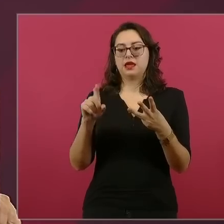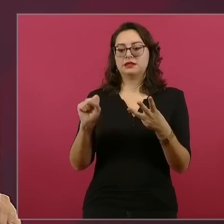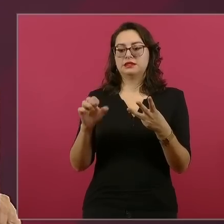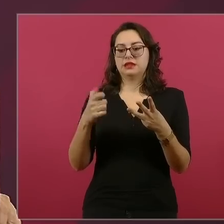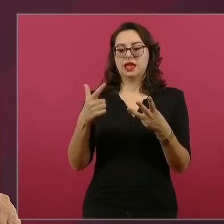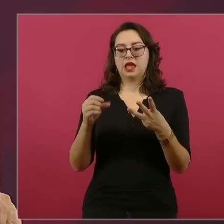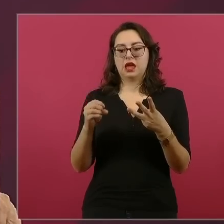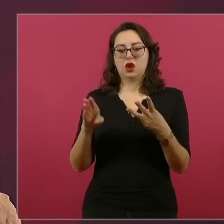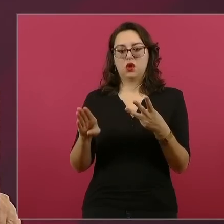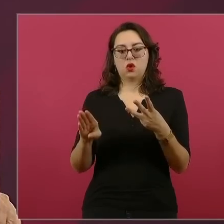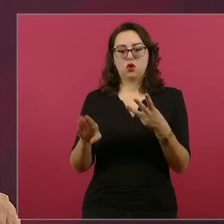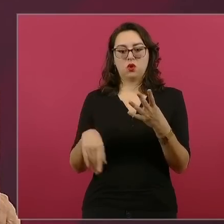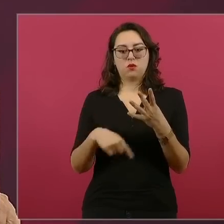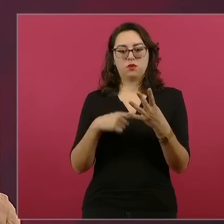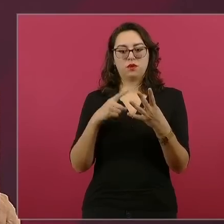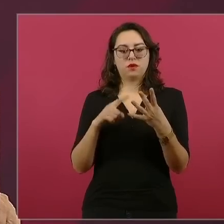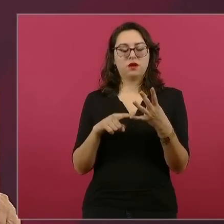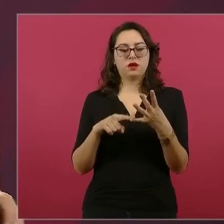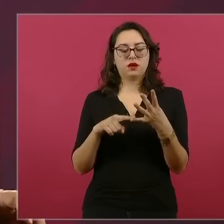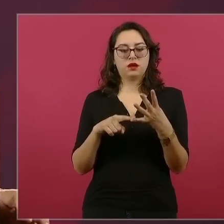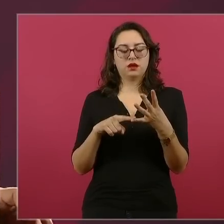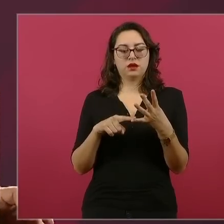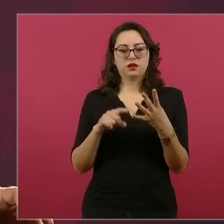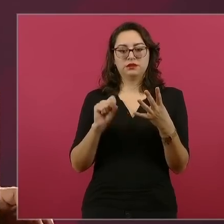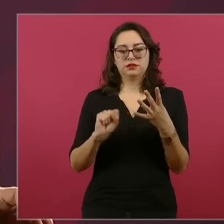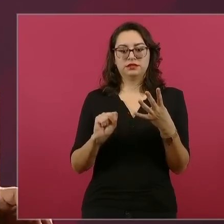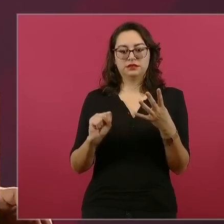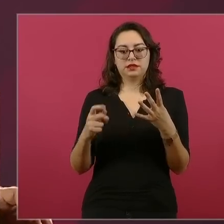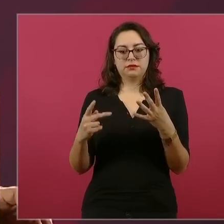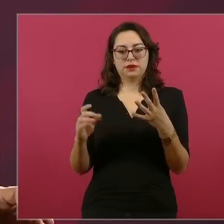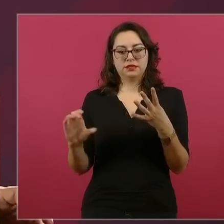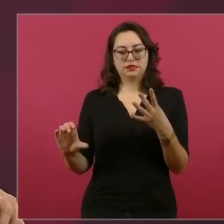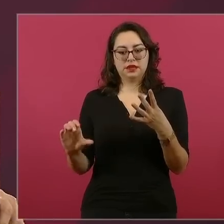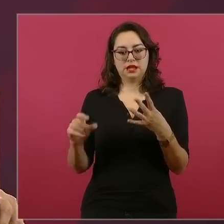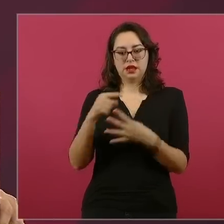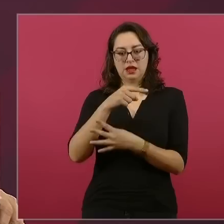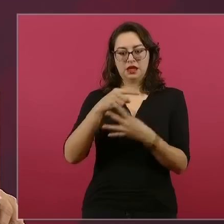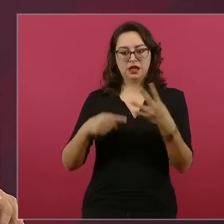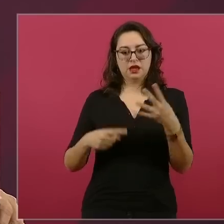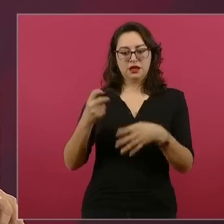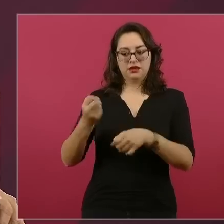de Gobernación, desde luego la secretaria de Seguridad Pública.